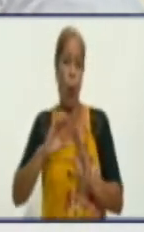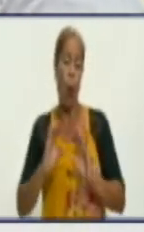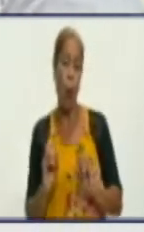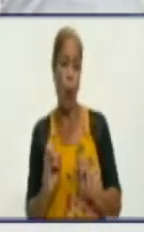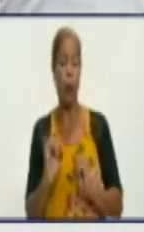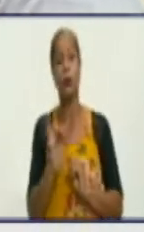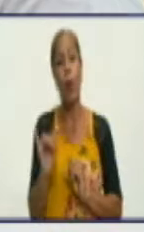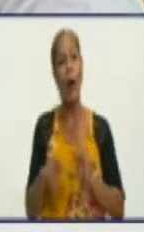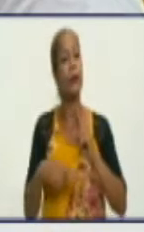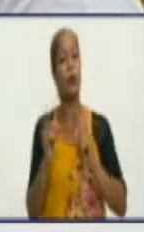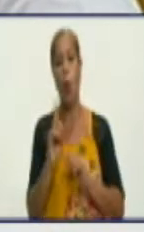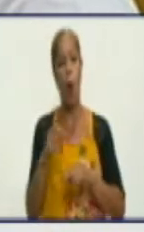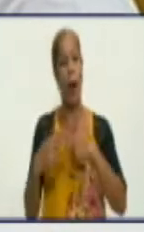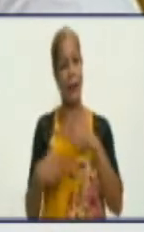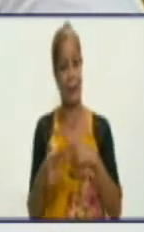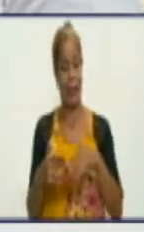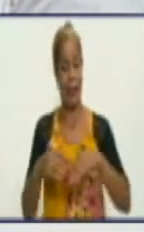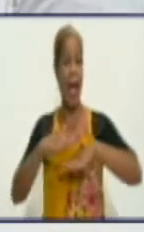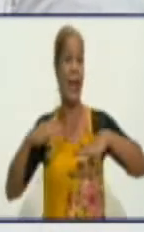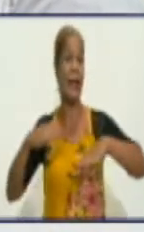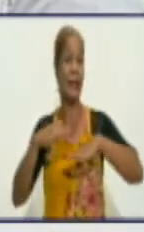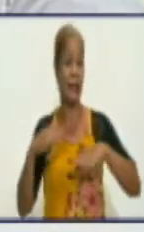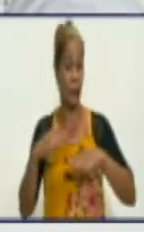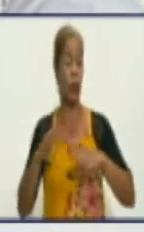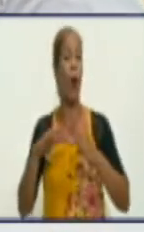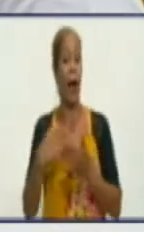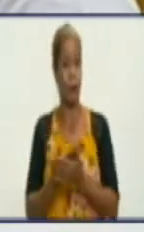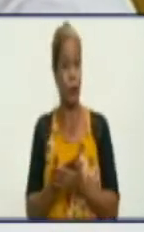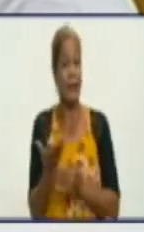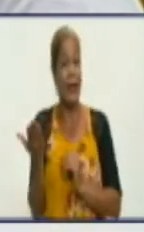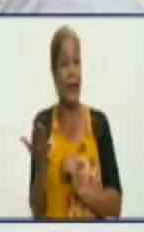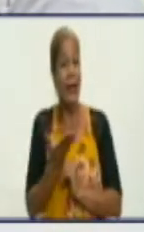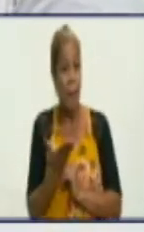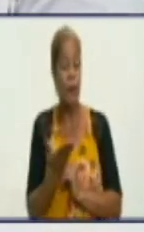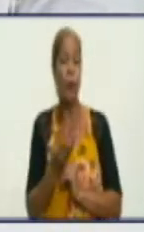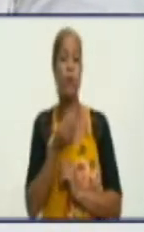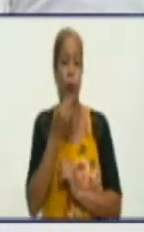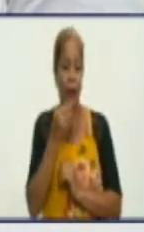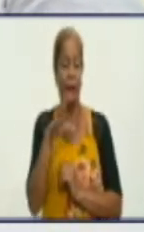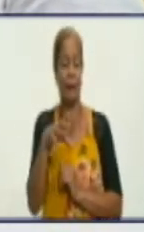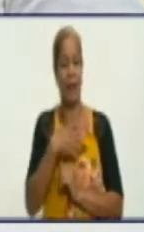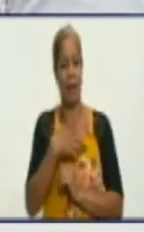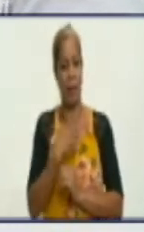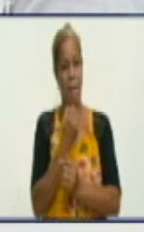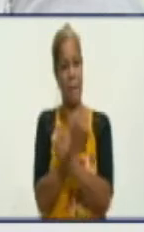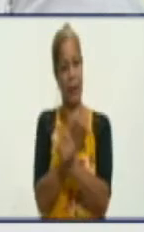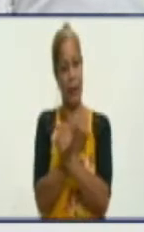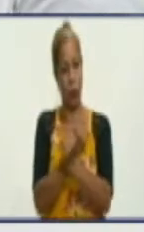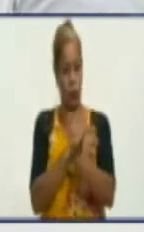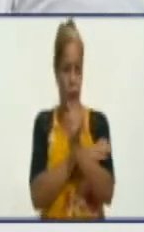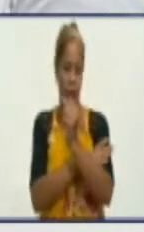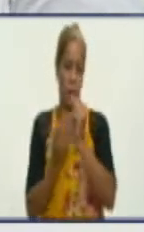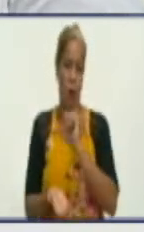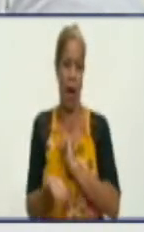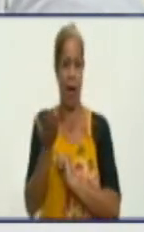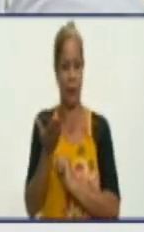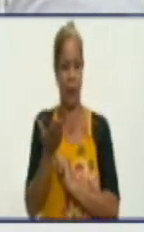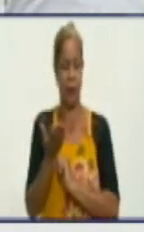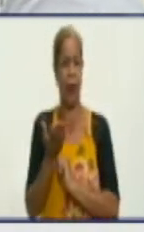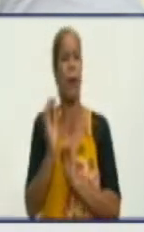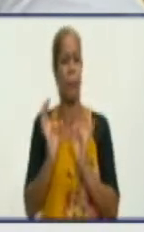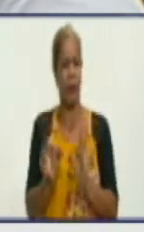sí empeorece ese cuadro, o sea, que aparezcan más rápidamente sus complicaciones. ¿Qué le quiero decir? Es verdad que en estos tiempos hay un